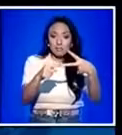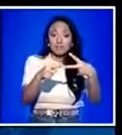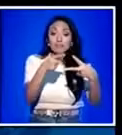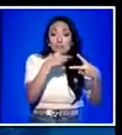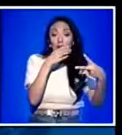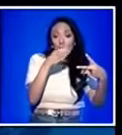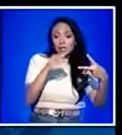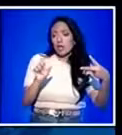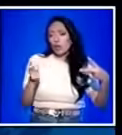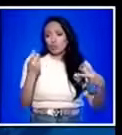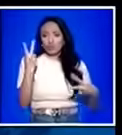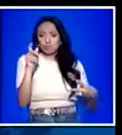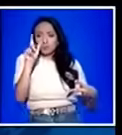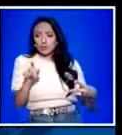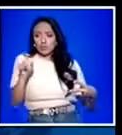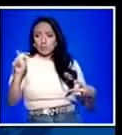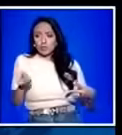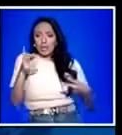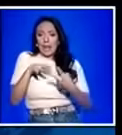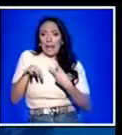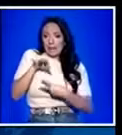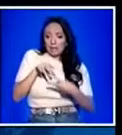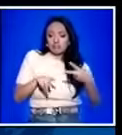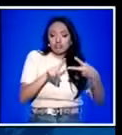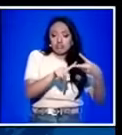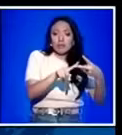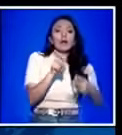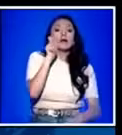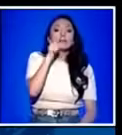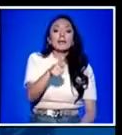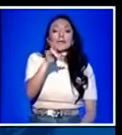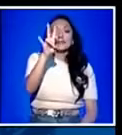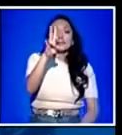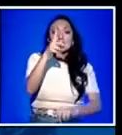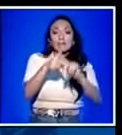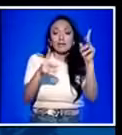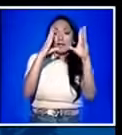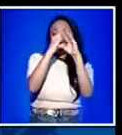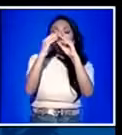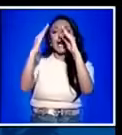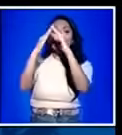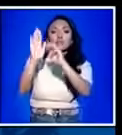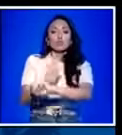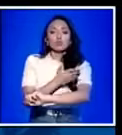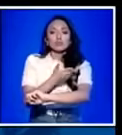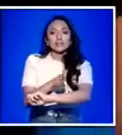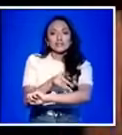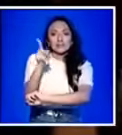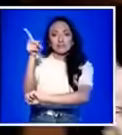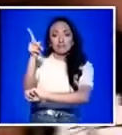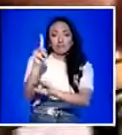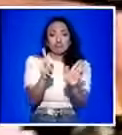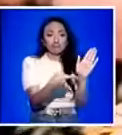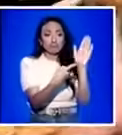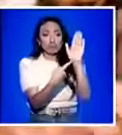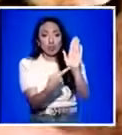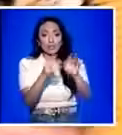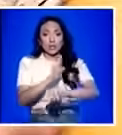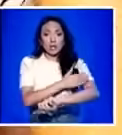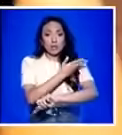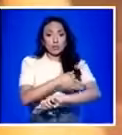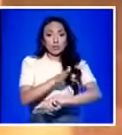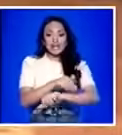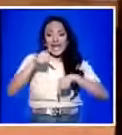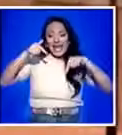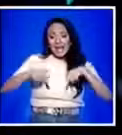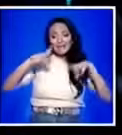David Benítez y Carlos Valdivieso. Mañana a las 7:30 de la noche en la Casa de la Música. En la puesta en escena de esta noche de